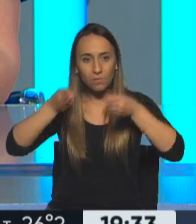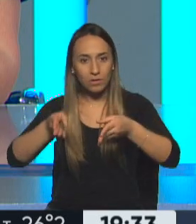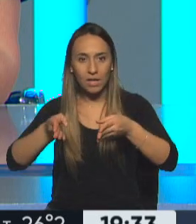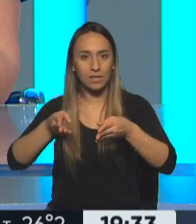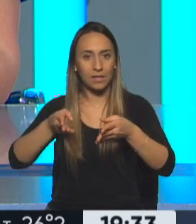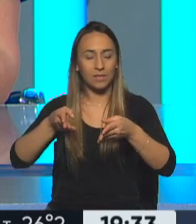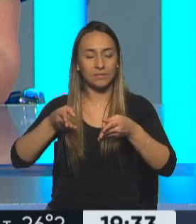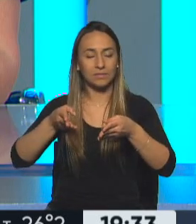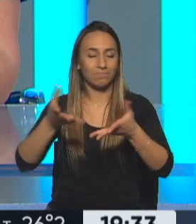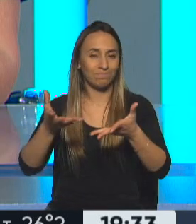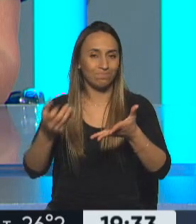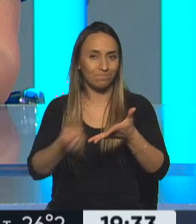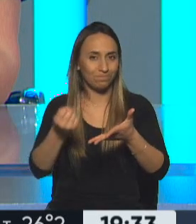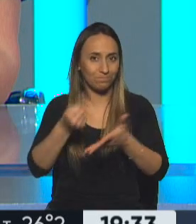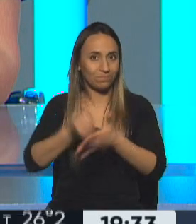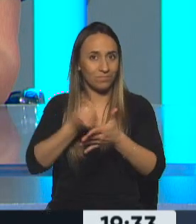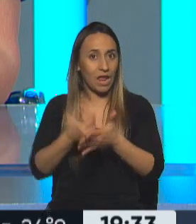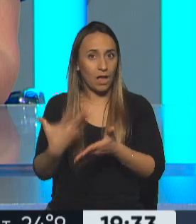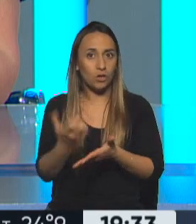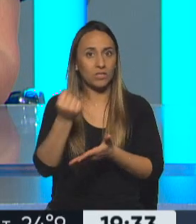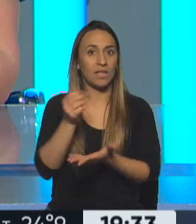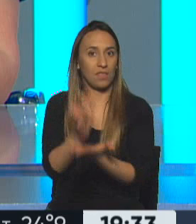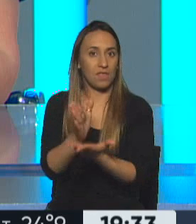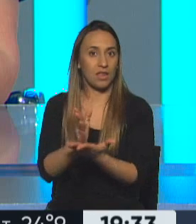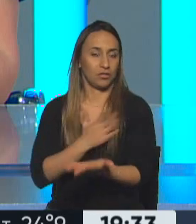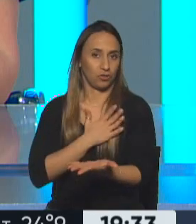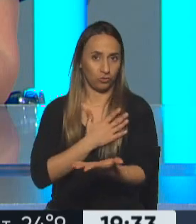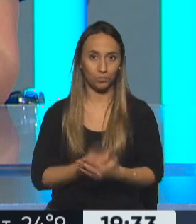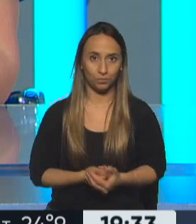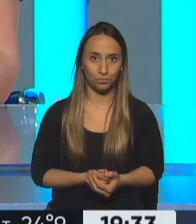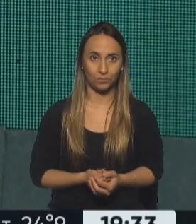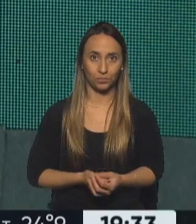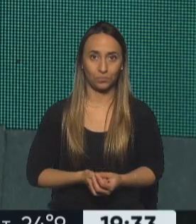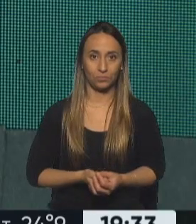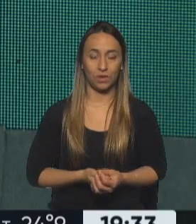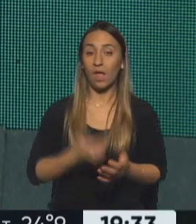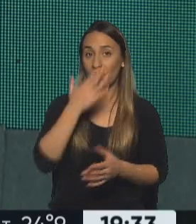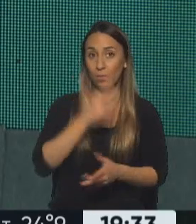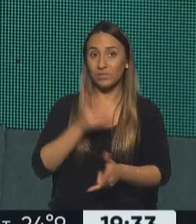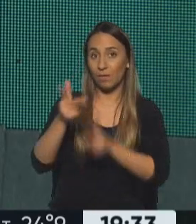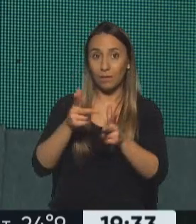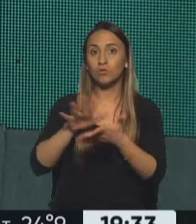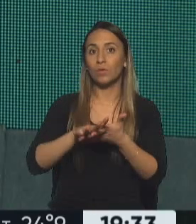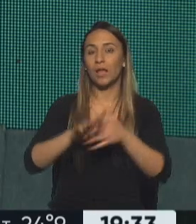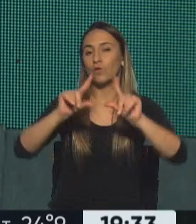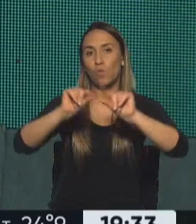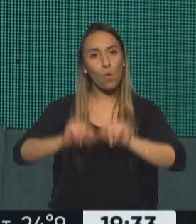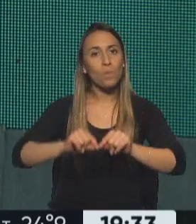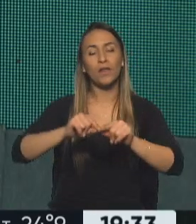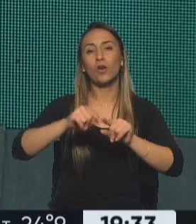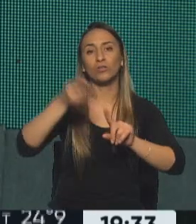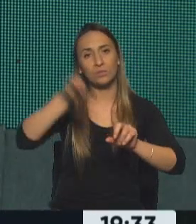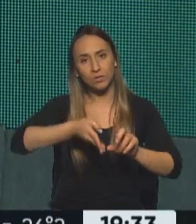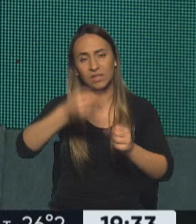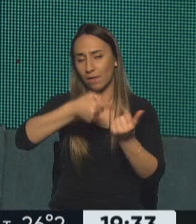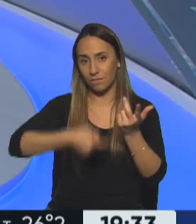de conseguir más derechos para los nuestros. Luego vamos a hablar de cifras puntuales que hemos hablado previamente, pero primero el